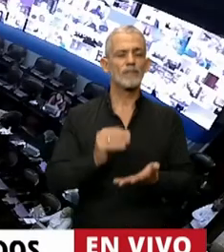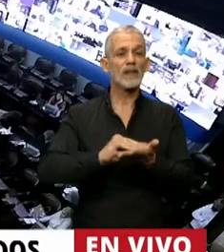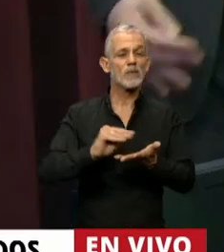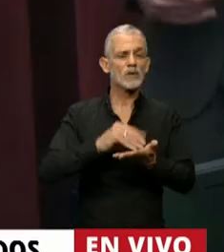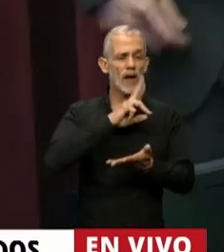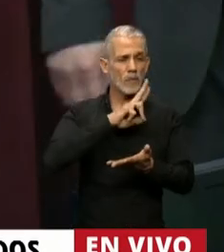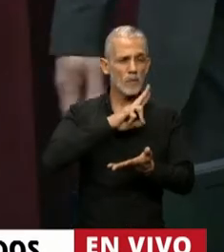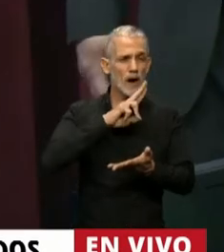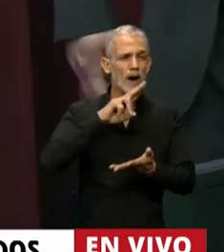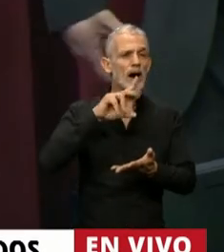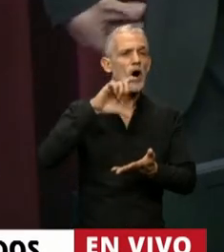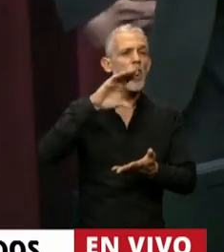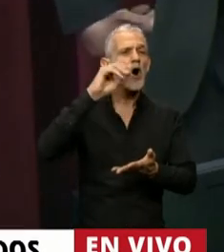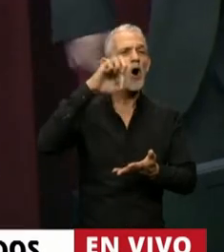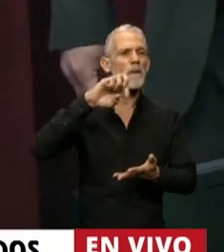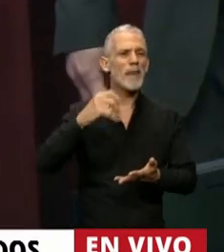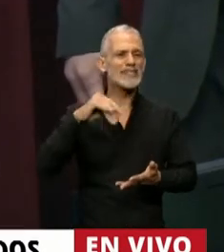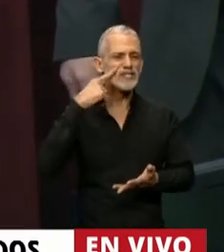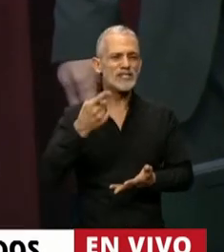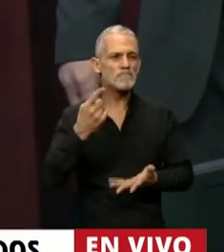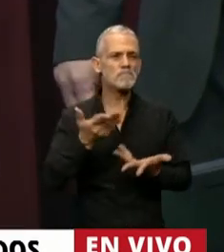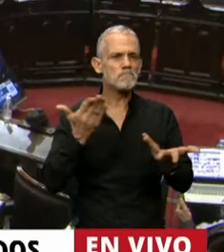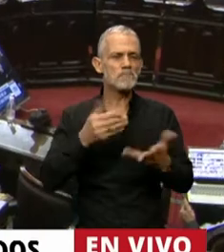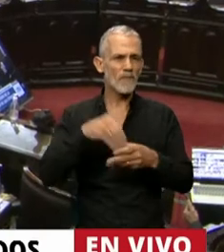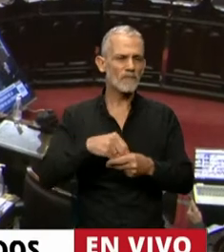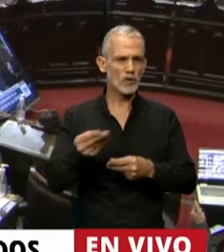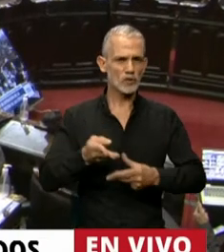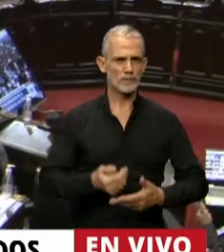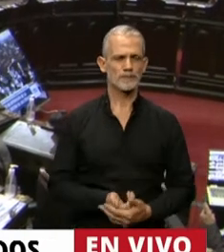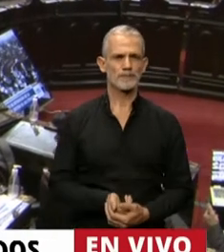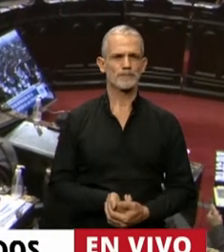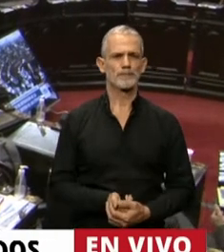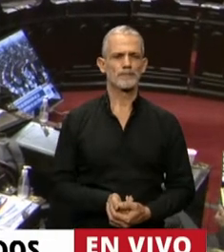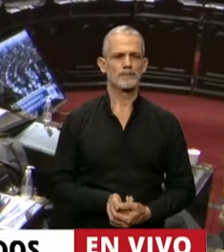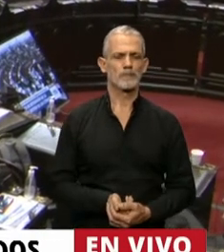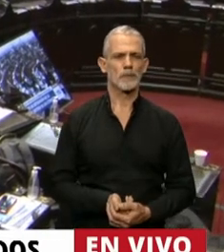Diputada Lucía Corpacci, el sentido de su voto.